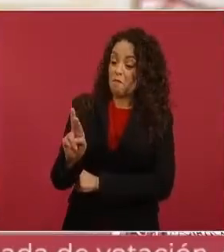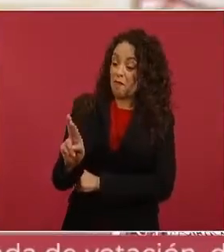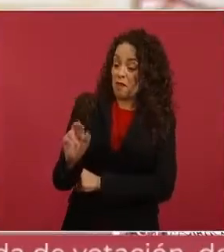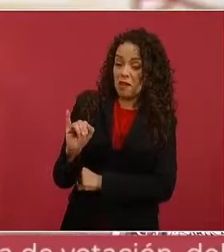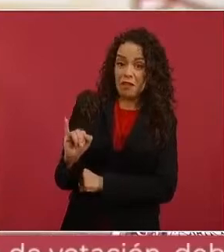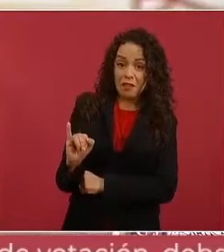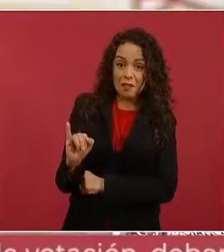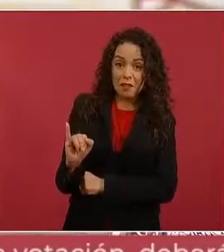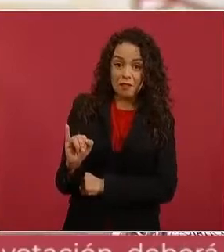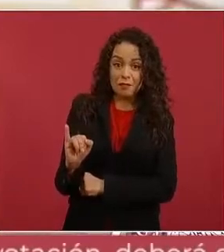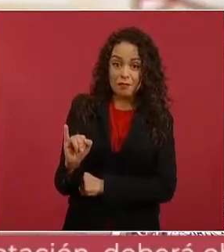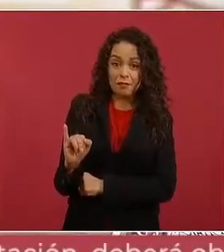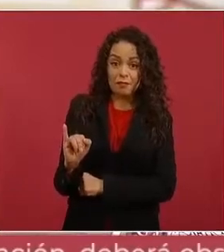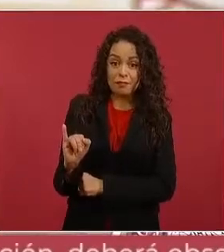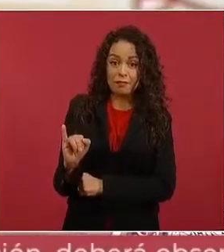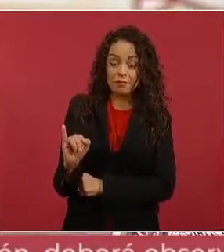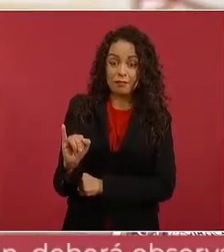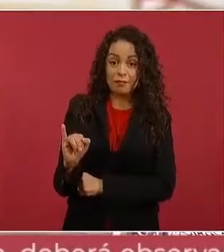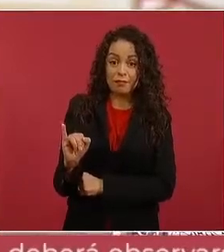va a actuar